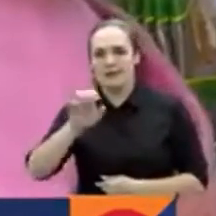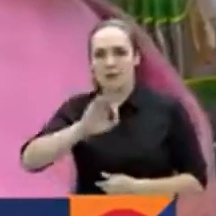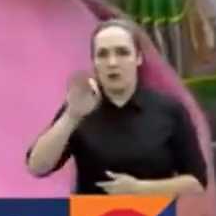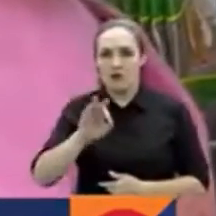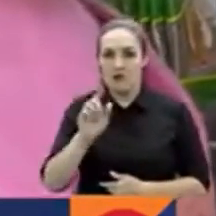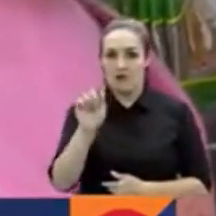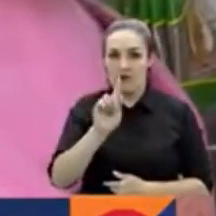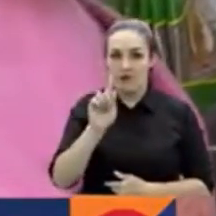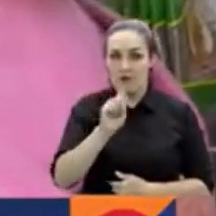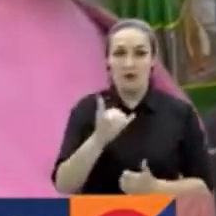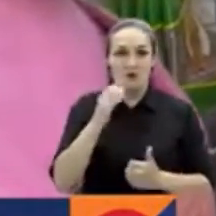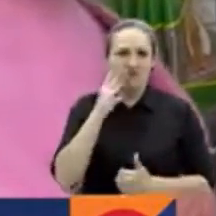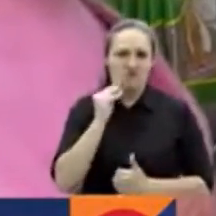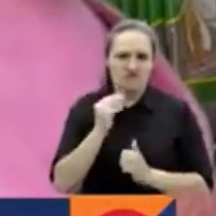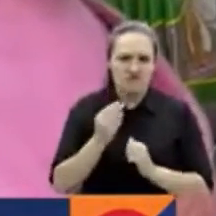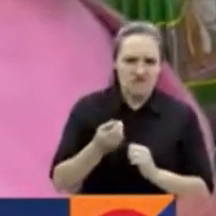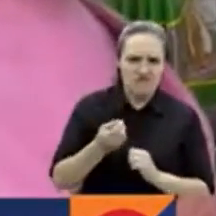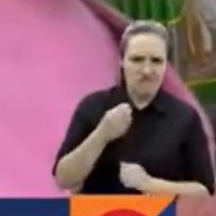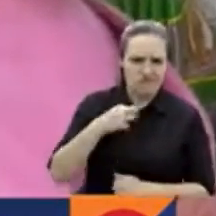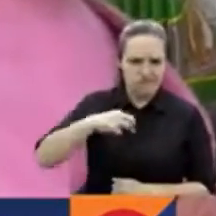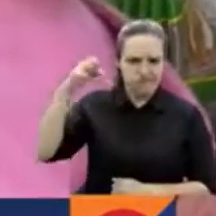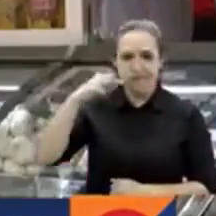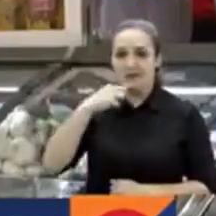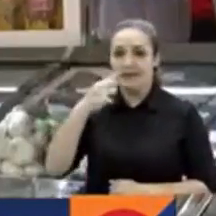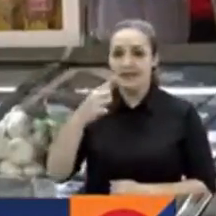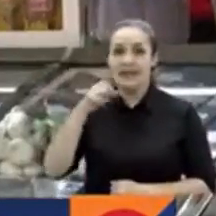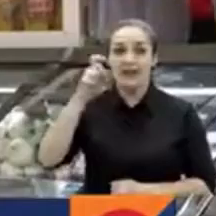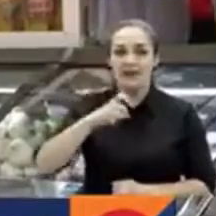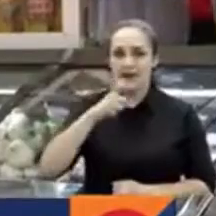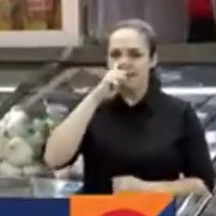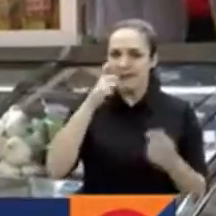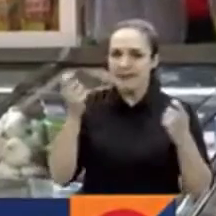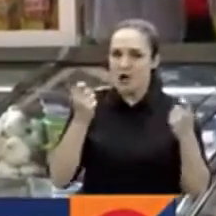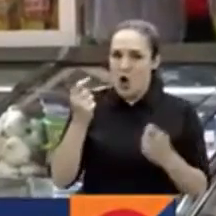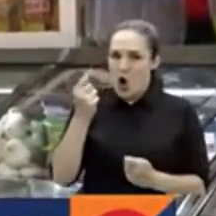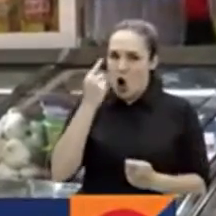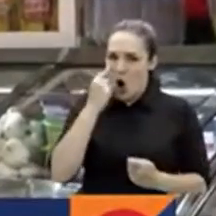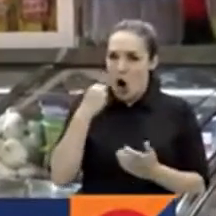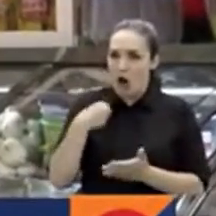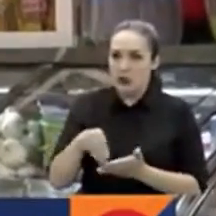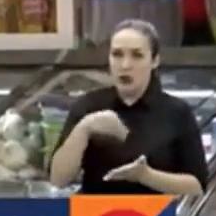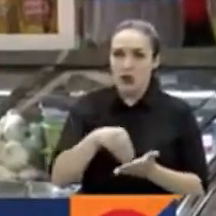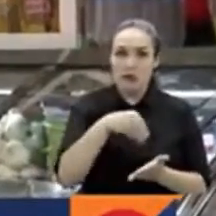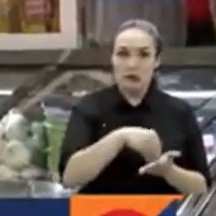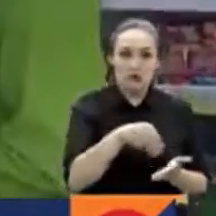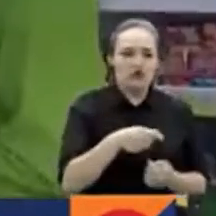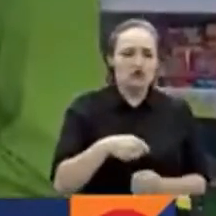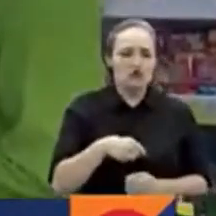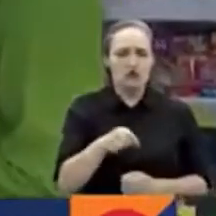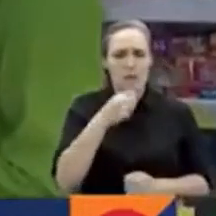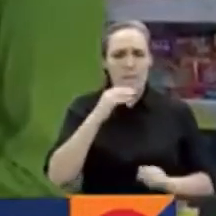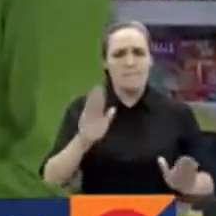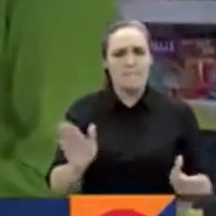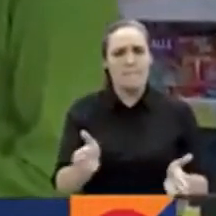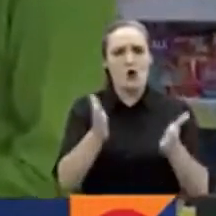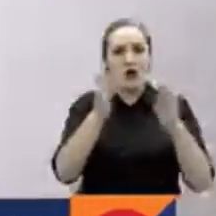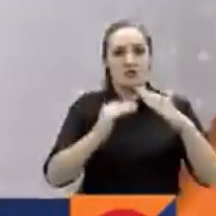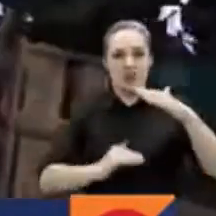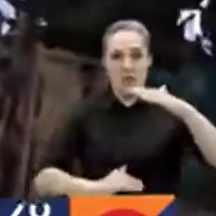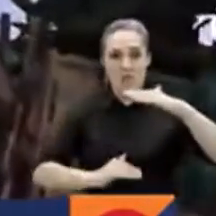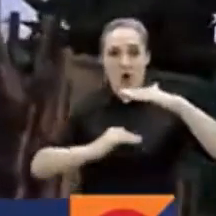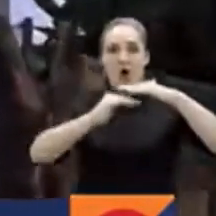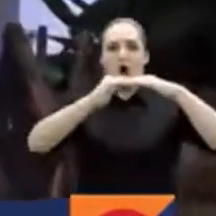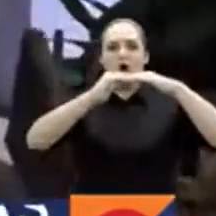1,66%. Expertos piden prudencia en el gasto. Presidente Petro dijo que la situación debe empezar a mejorar porque ya tocó